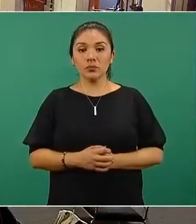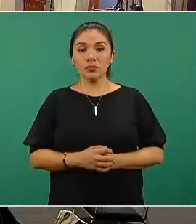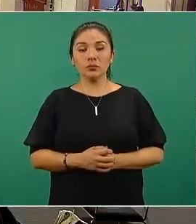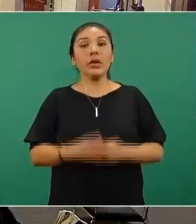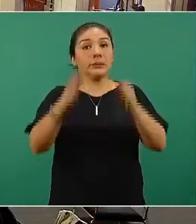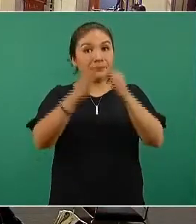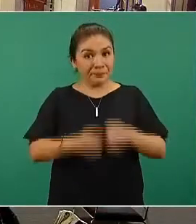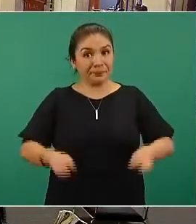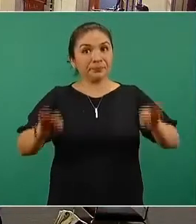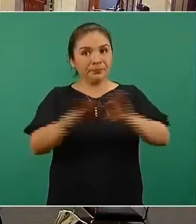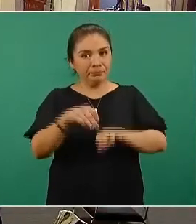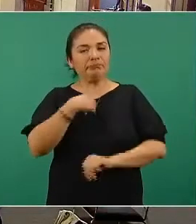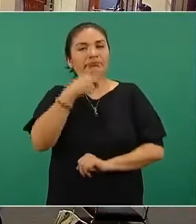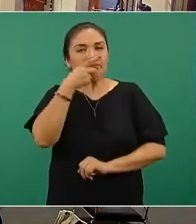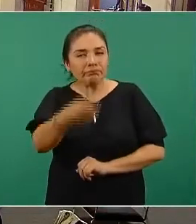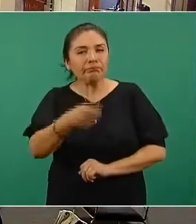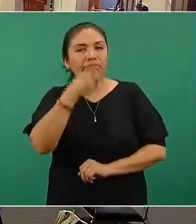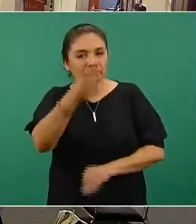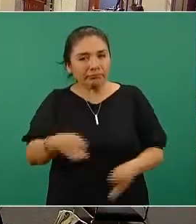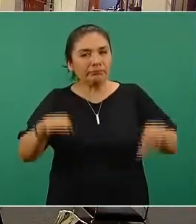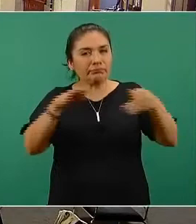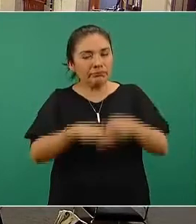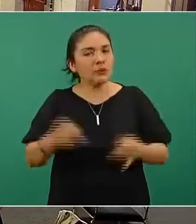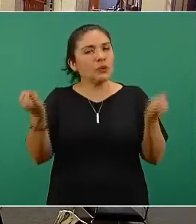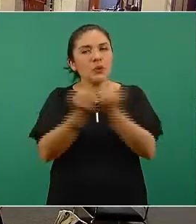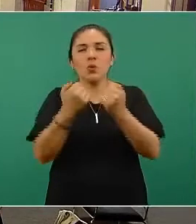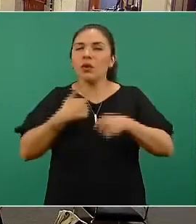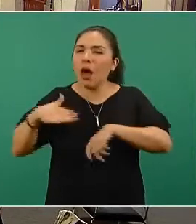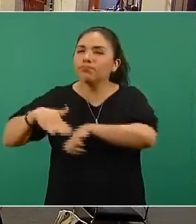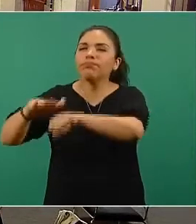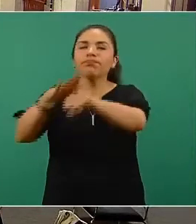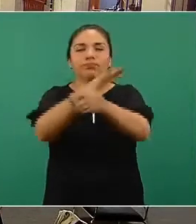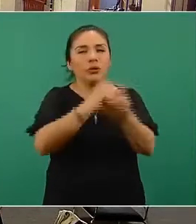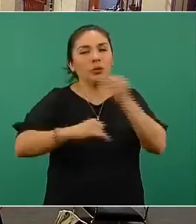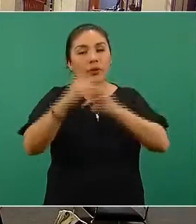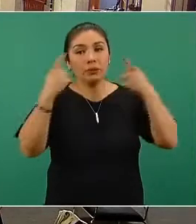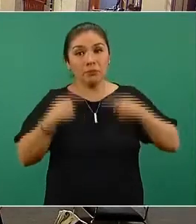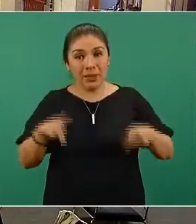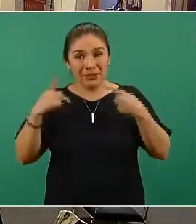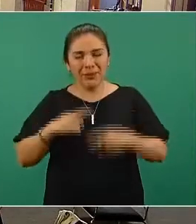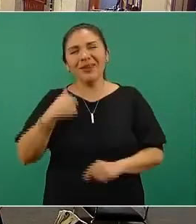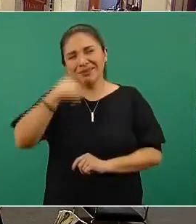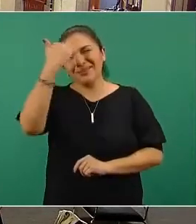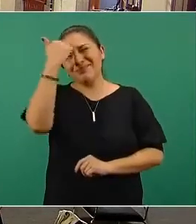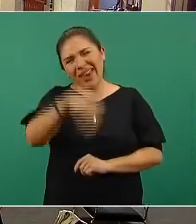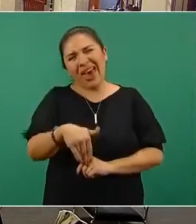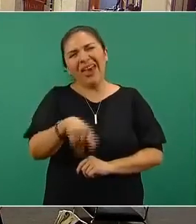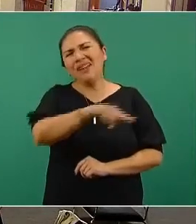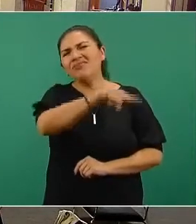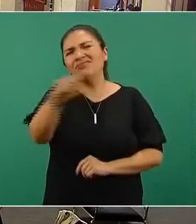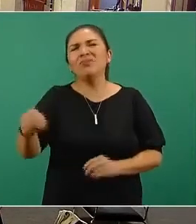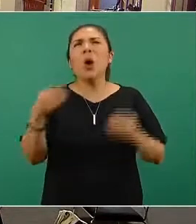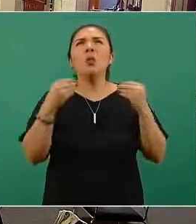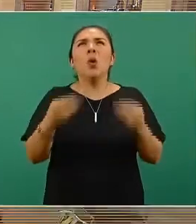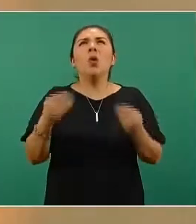Importante, digo, esto lo hemos insistido y creo que esto es un llamado también a la población. Sé que hay